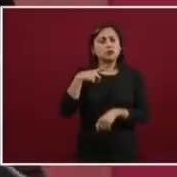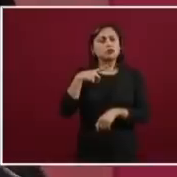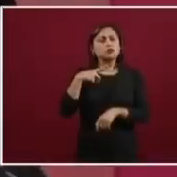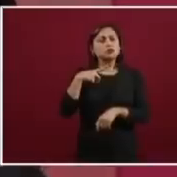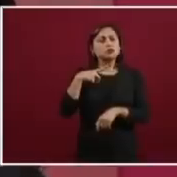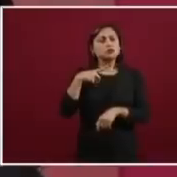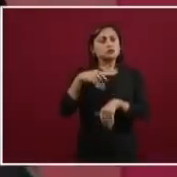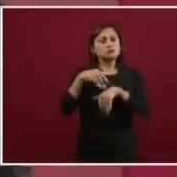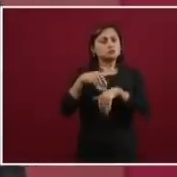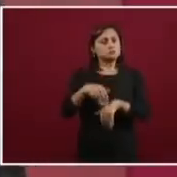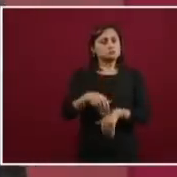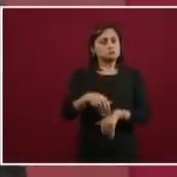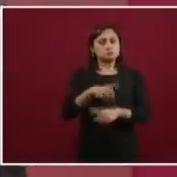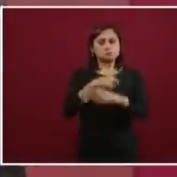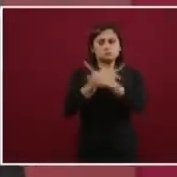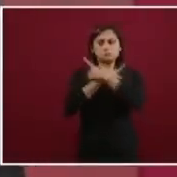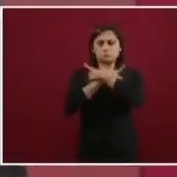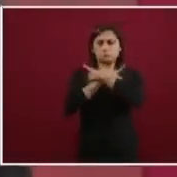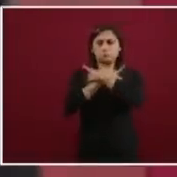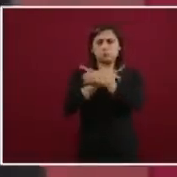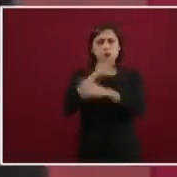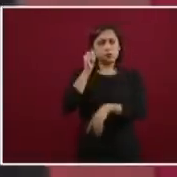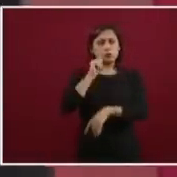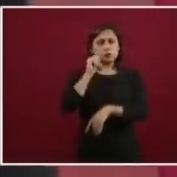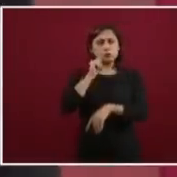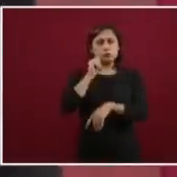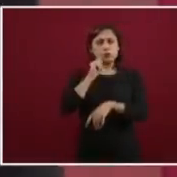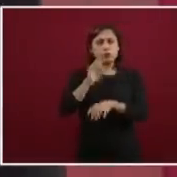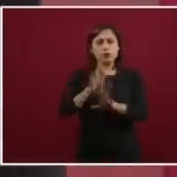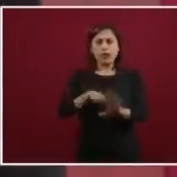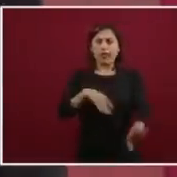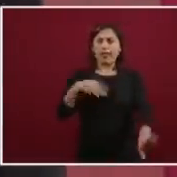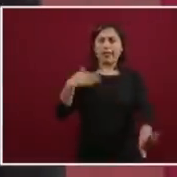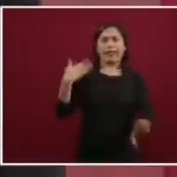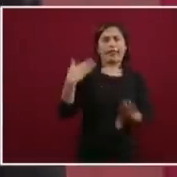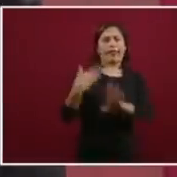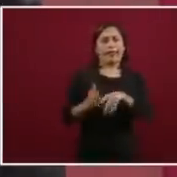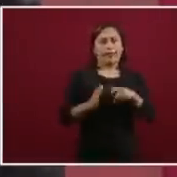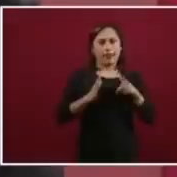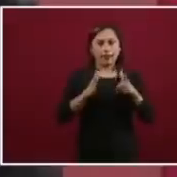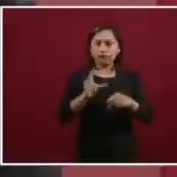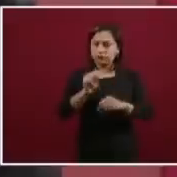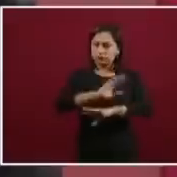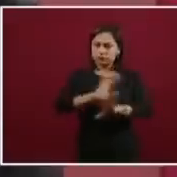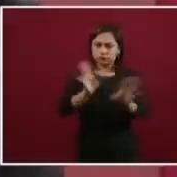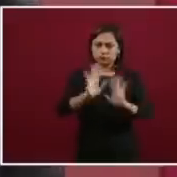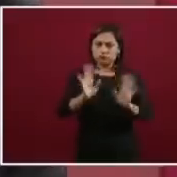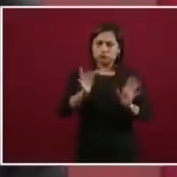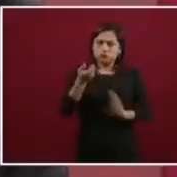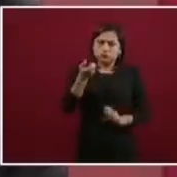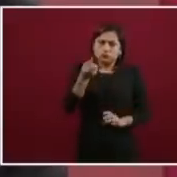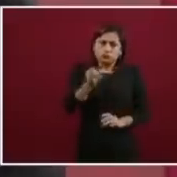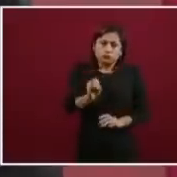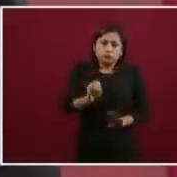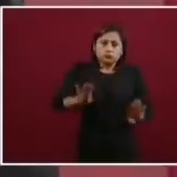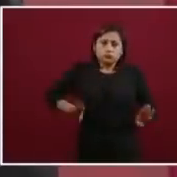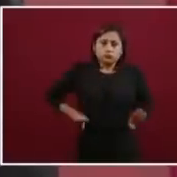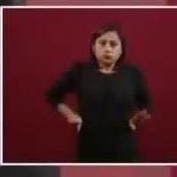siempre debe de haber límites pero eso cada quien este